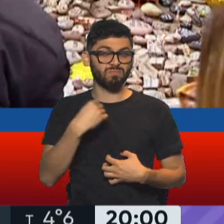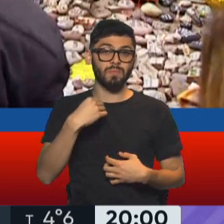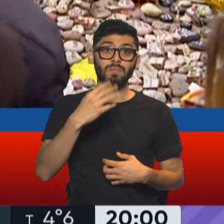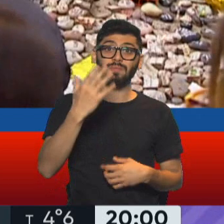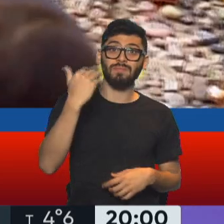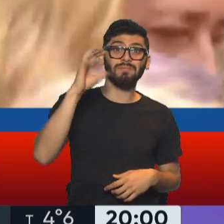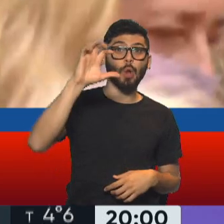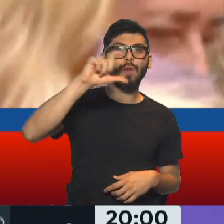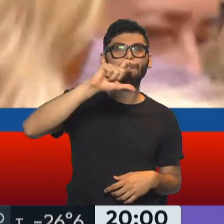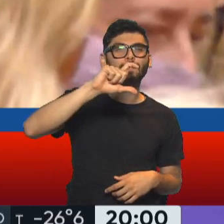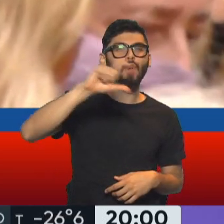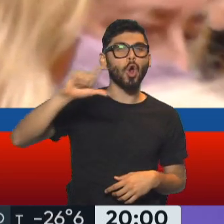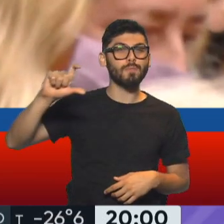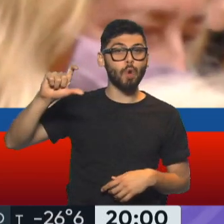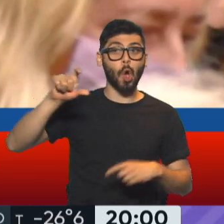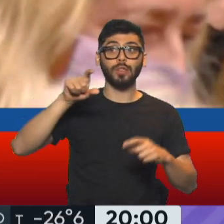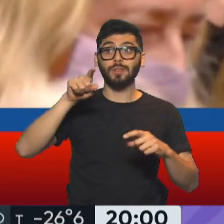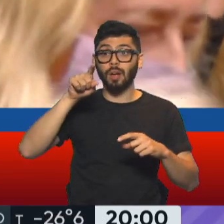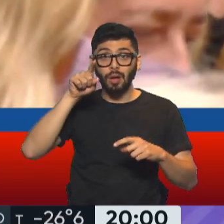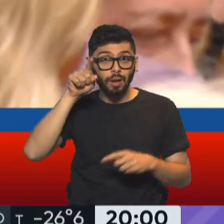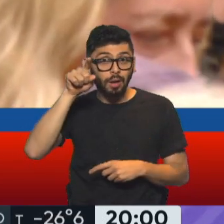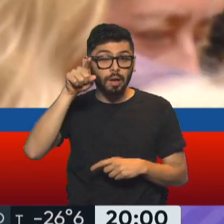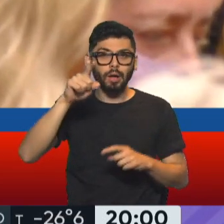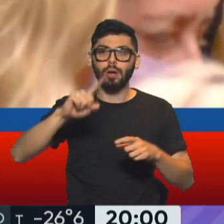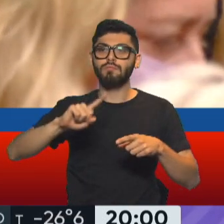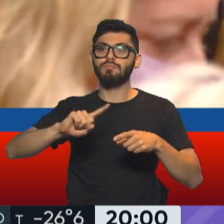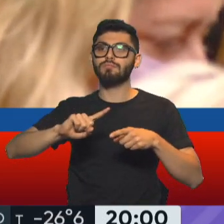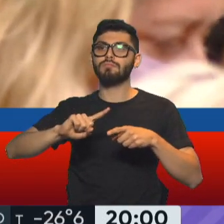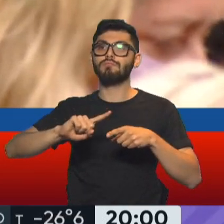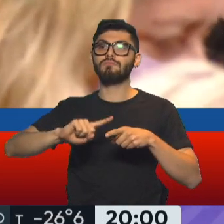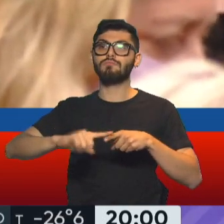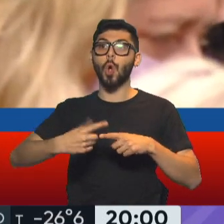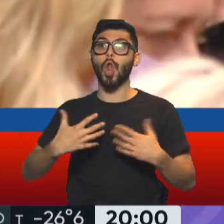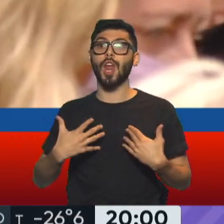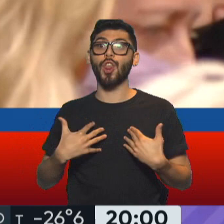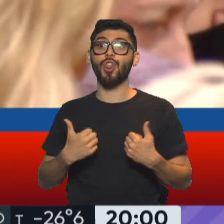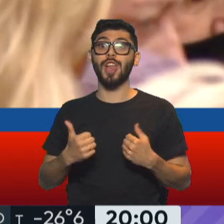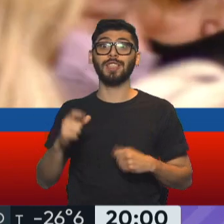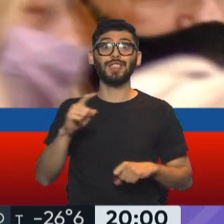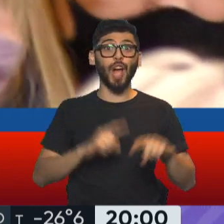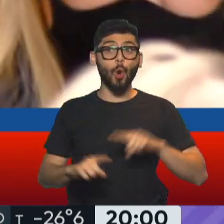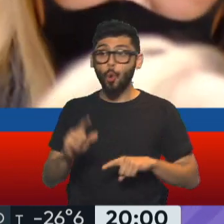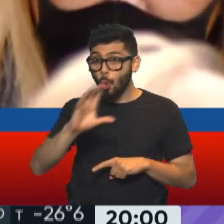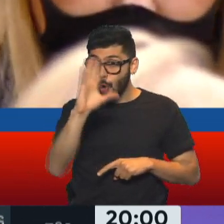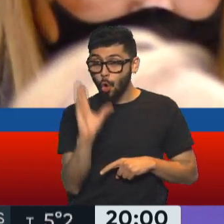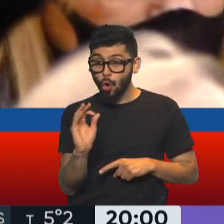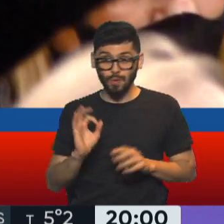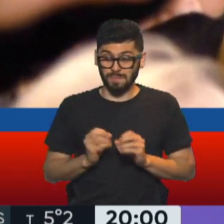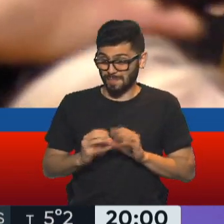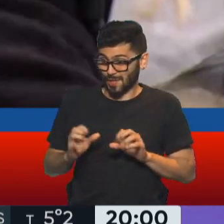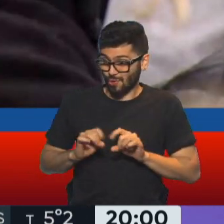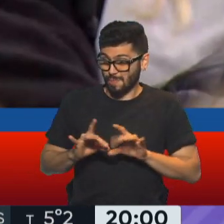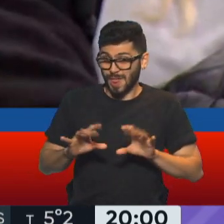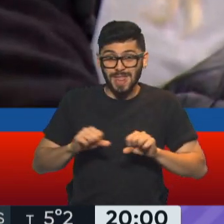Formosa, que fue la mejor política sanitaria iniciada en el país a principio de la